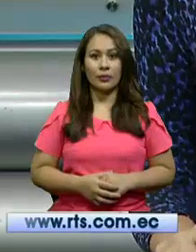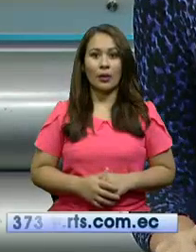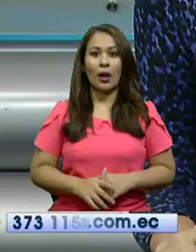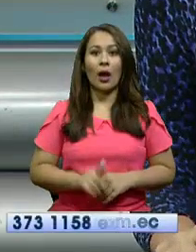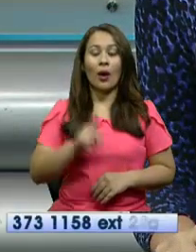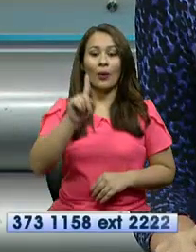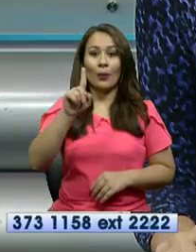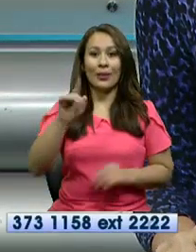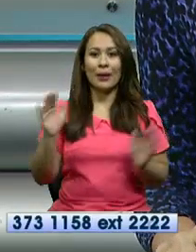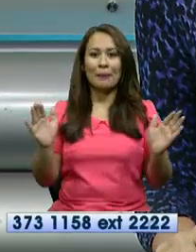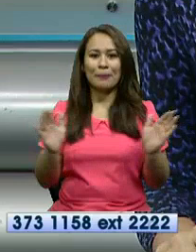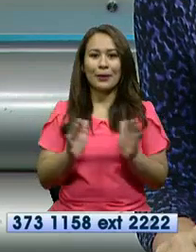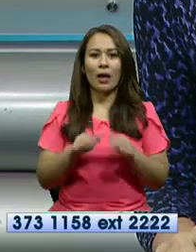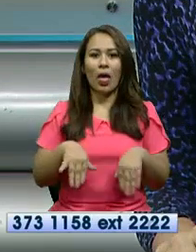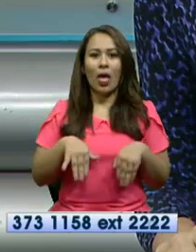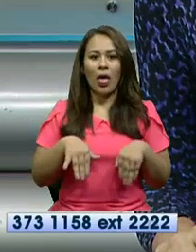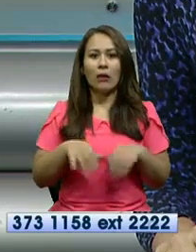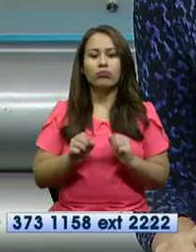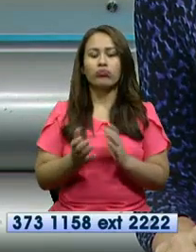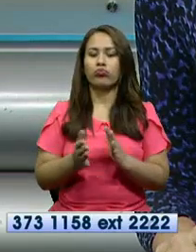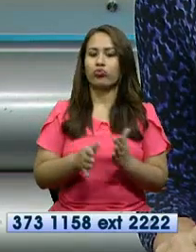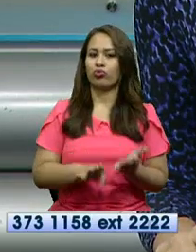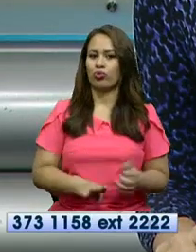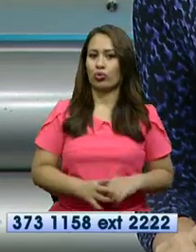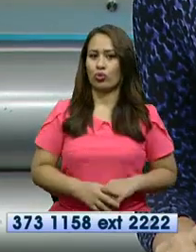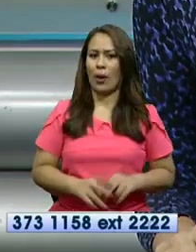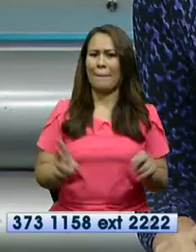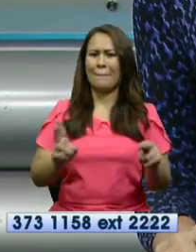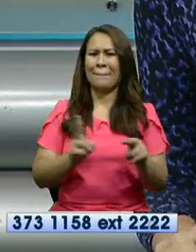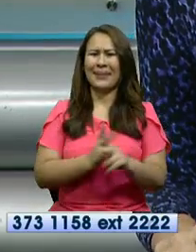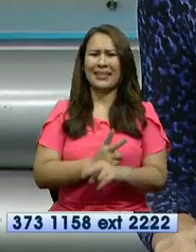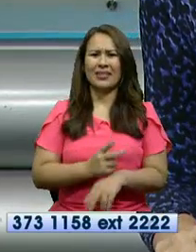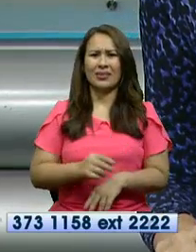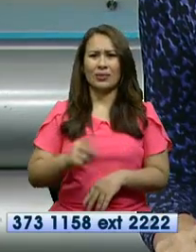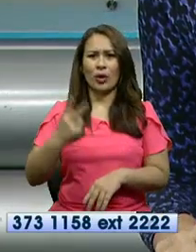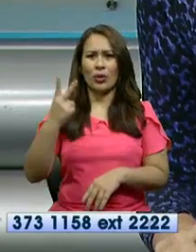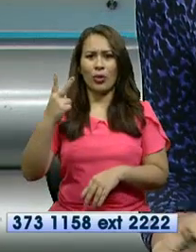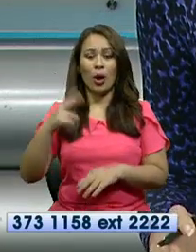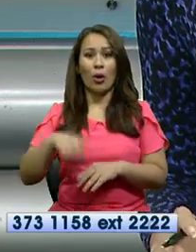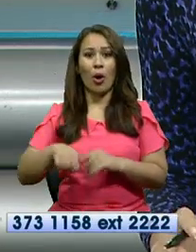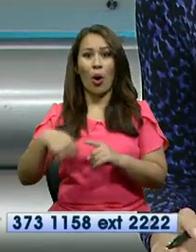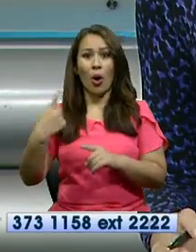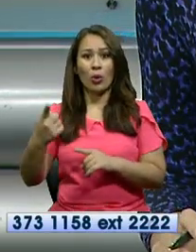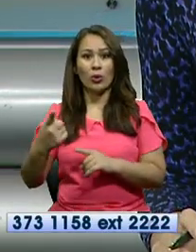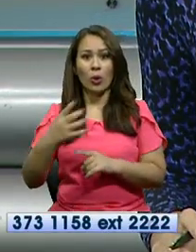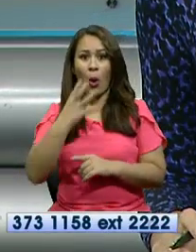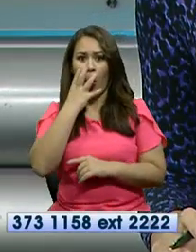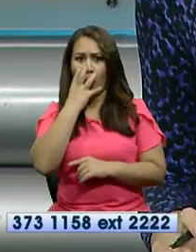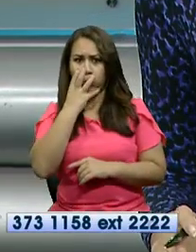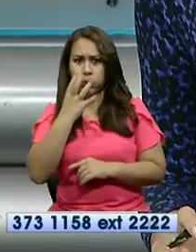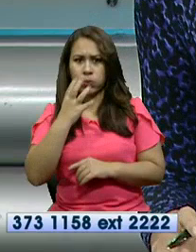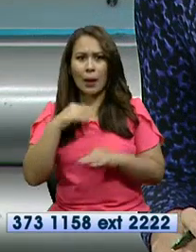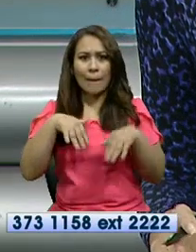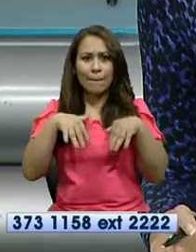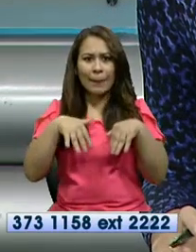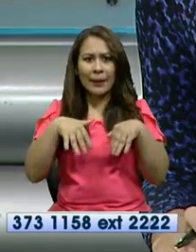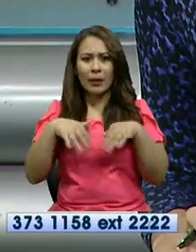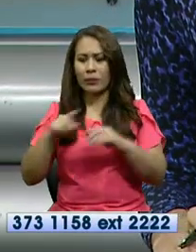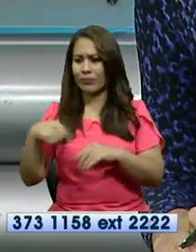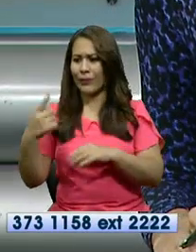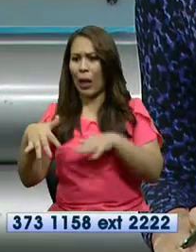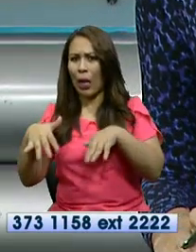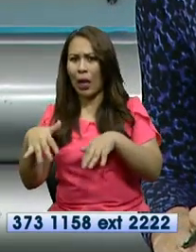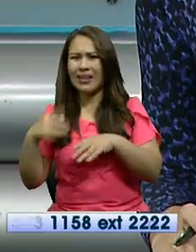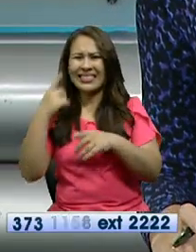Una pequeña mascota murió a causa del brutal ataque de dos rottweilers. La dueña del can agredido también